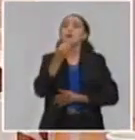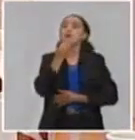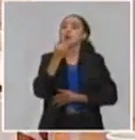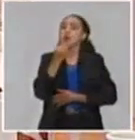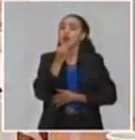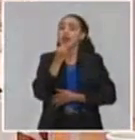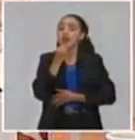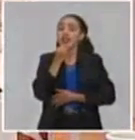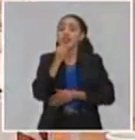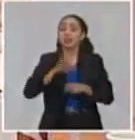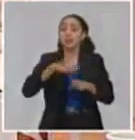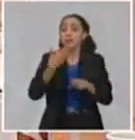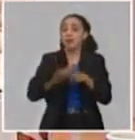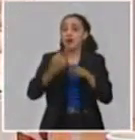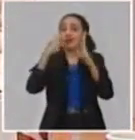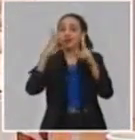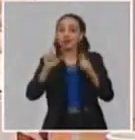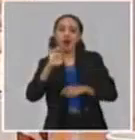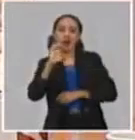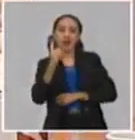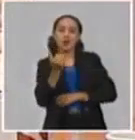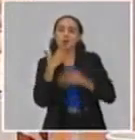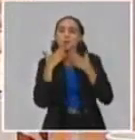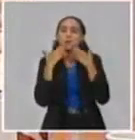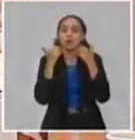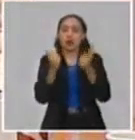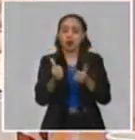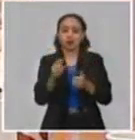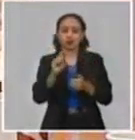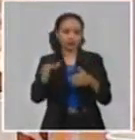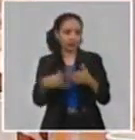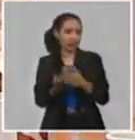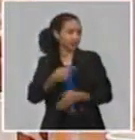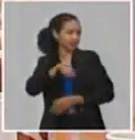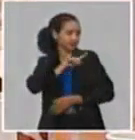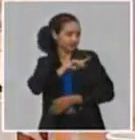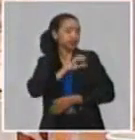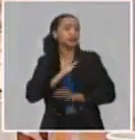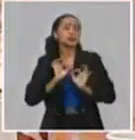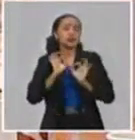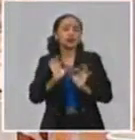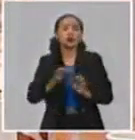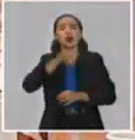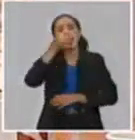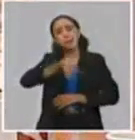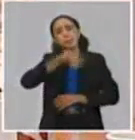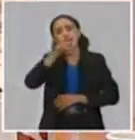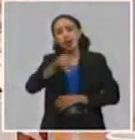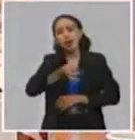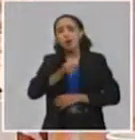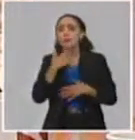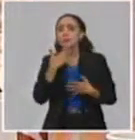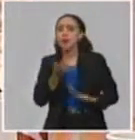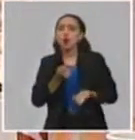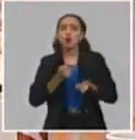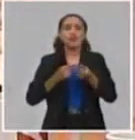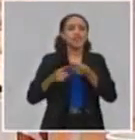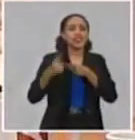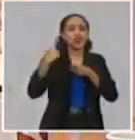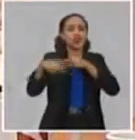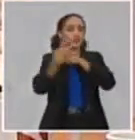mejores resultados económicos. El otro día explicábamos, bueno, los principios de la exportación y la